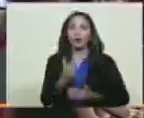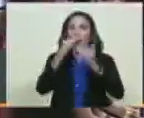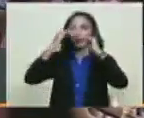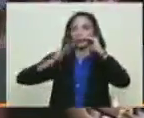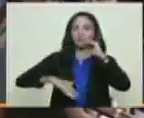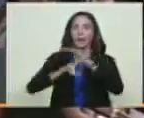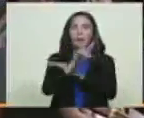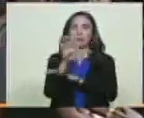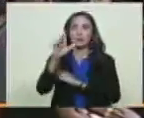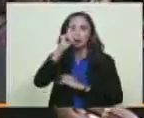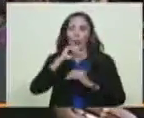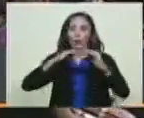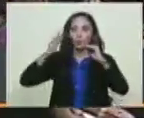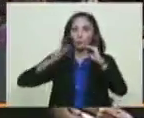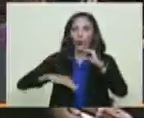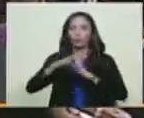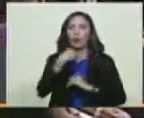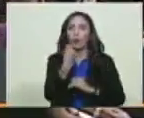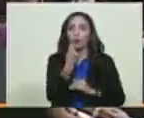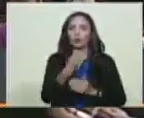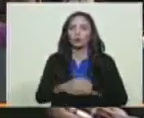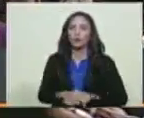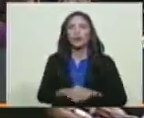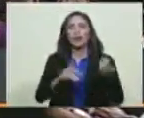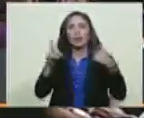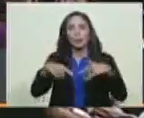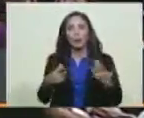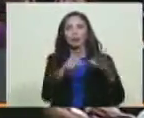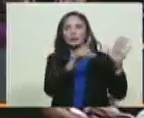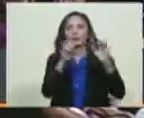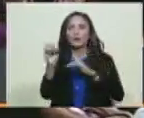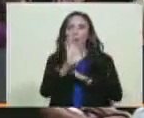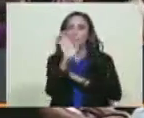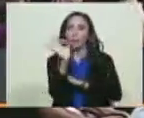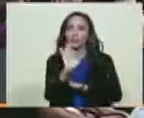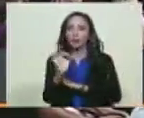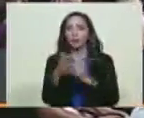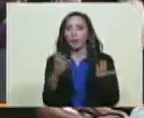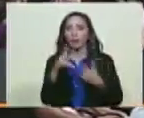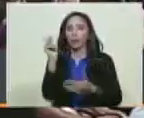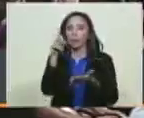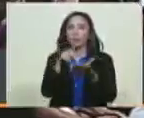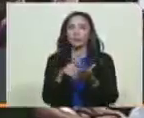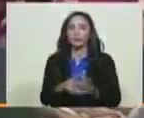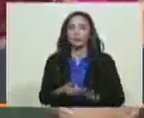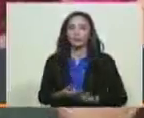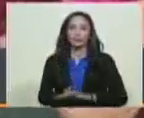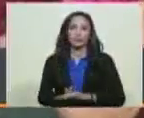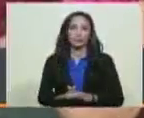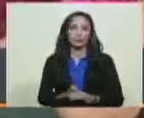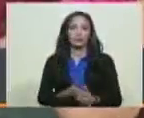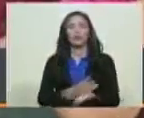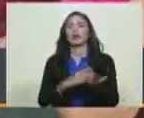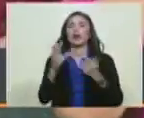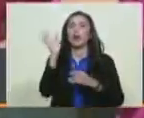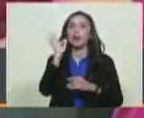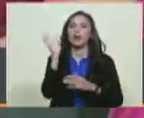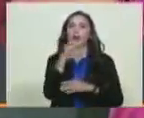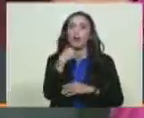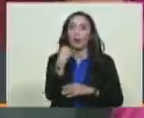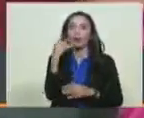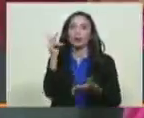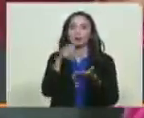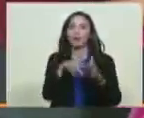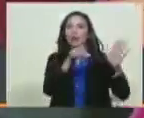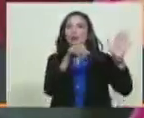25 años pero además 60% de las que participaron en esa asamblea fueron las mujeres jóvenes que